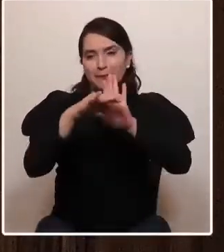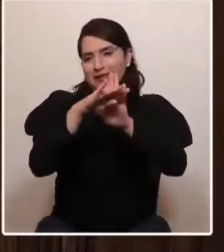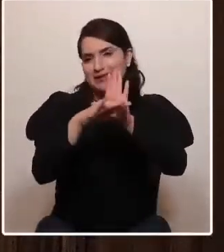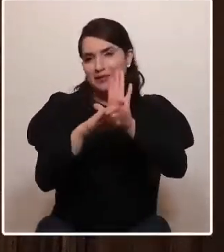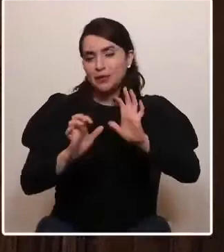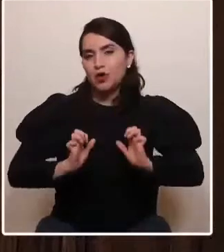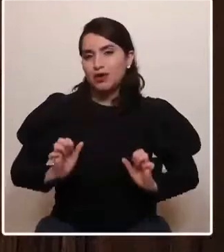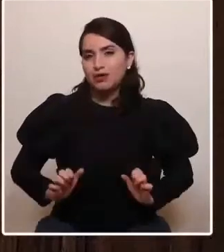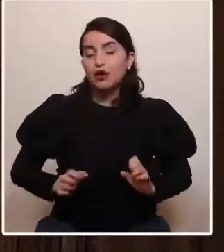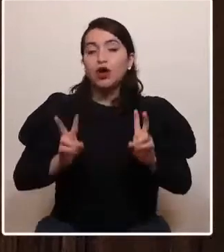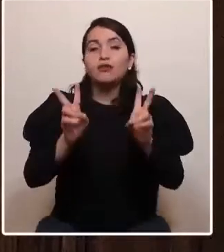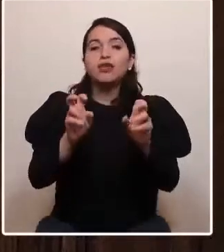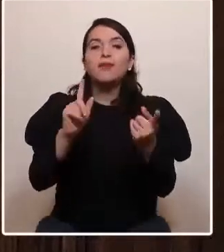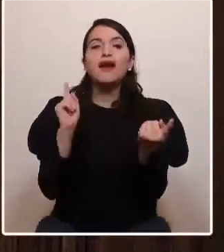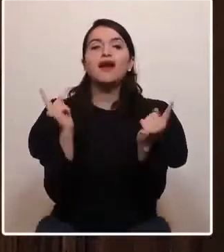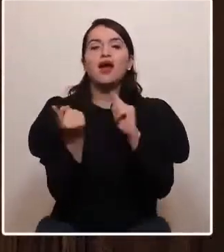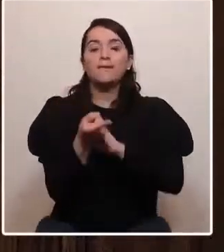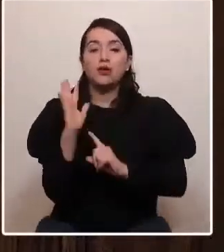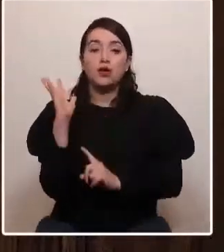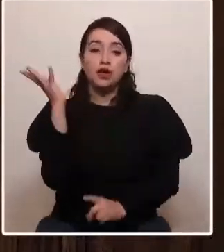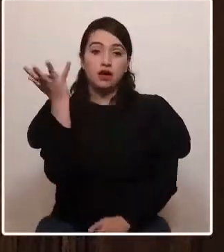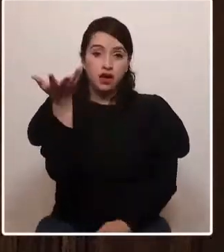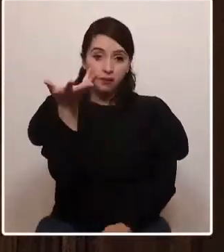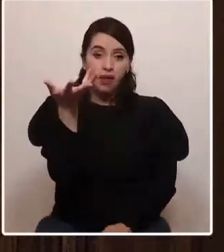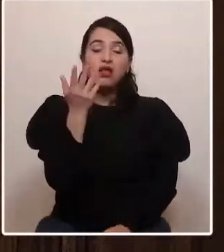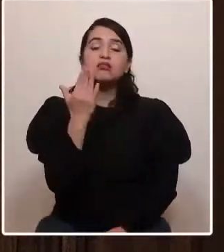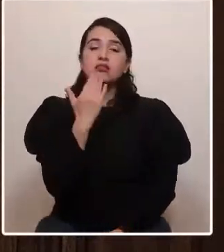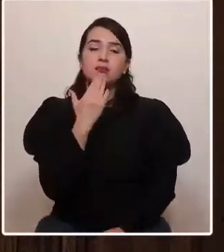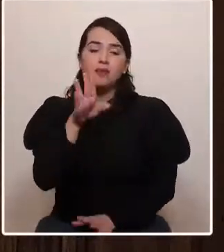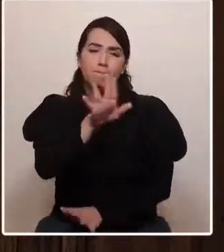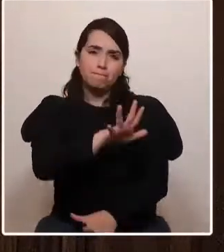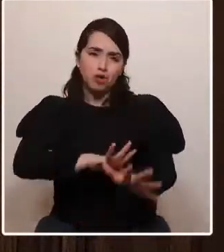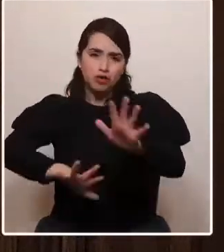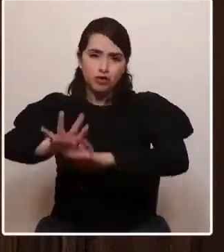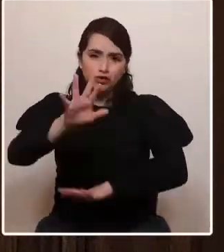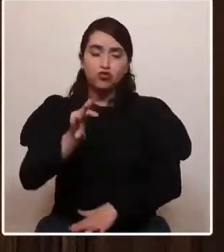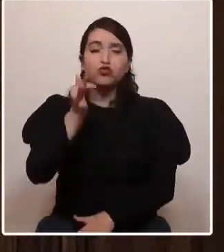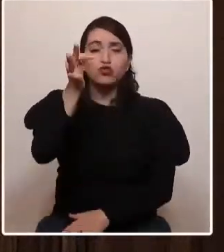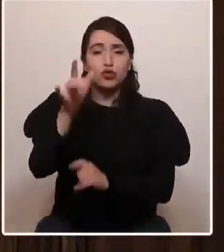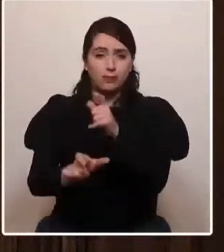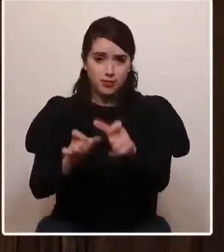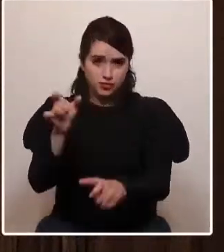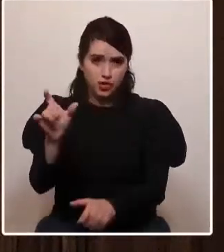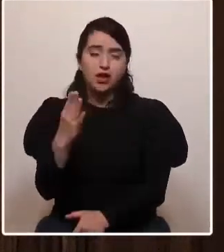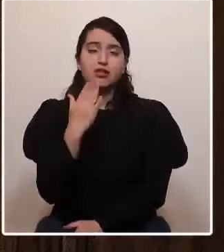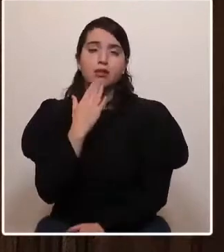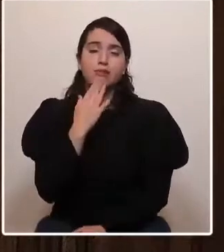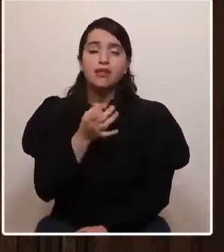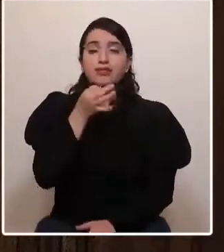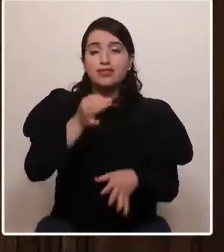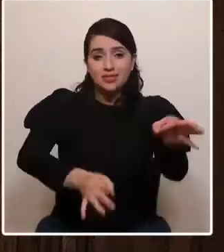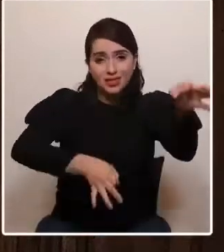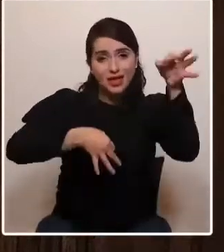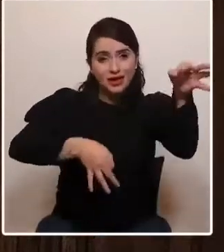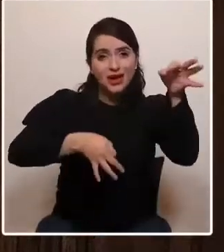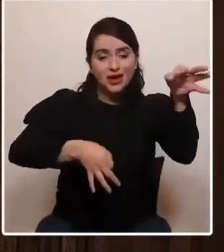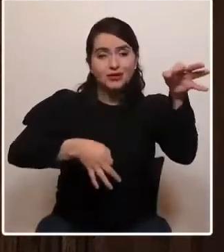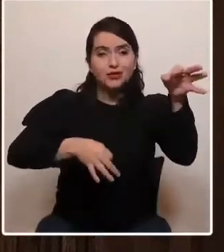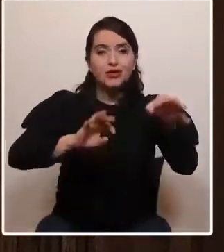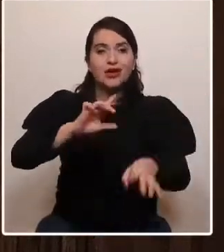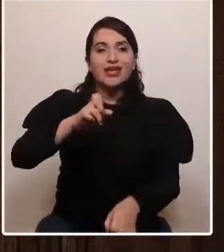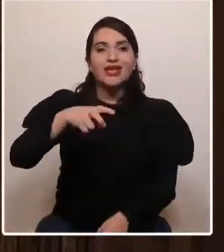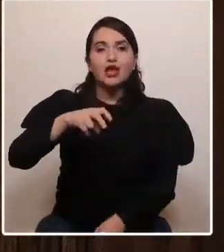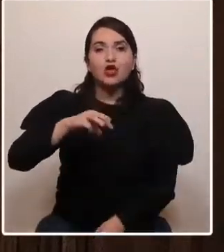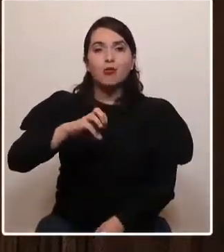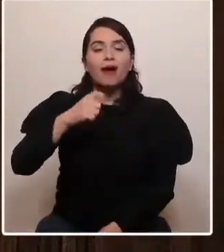en relación con el cambio climático, declaración sobre la protección de las generaciones futuras, declaración universal sobre el genoma humano y